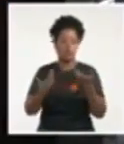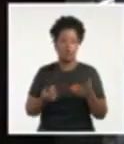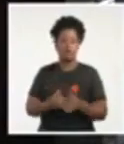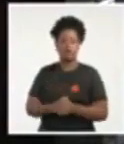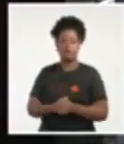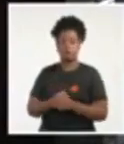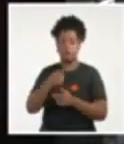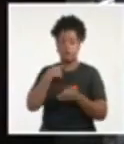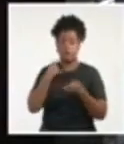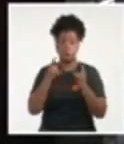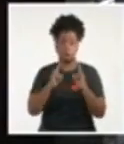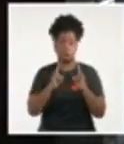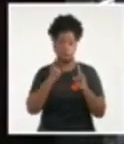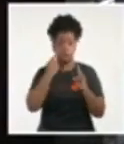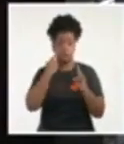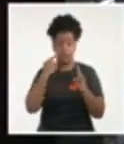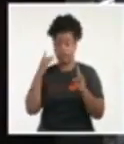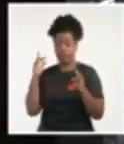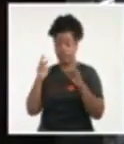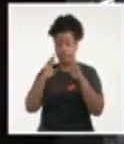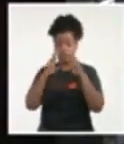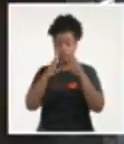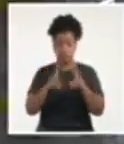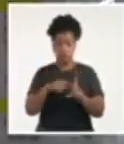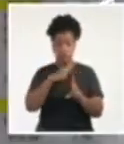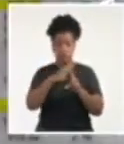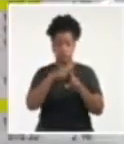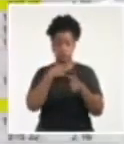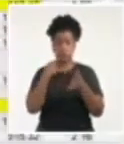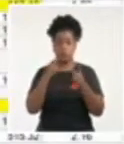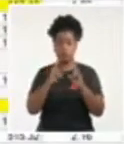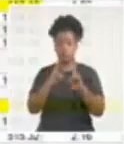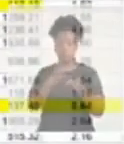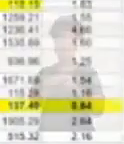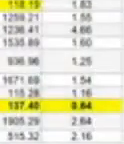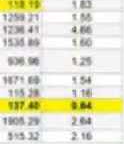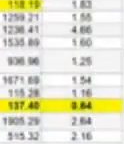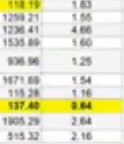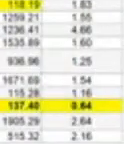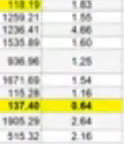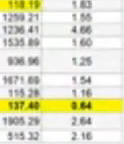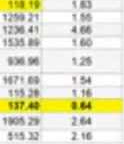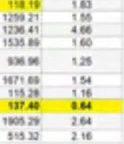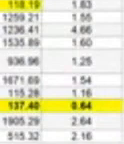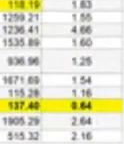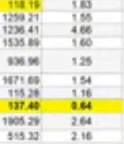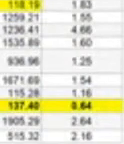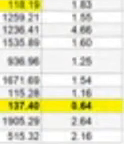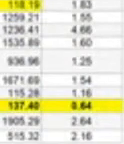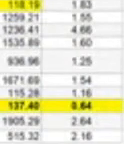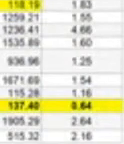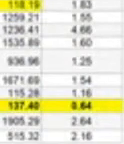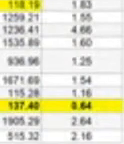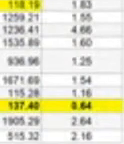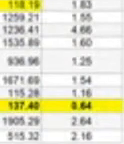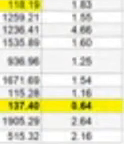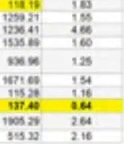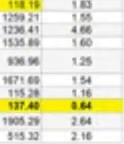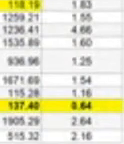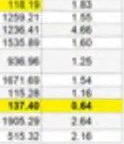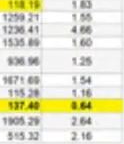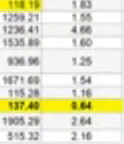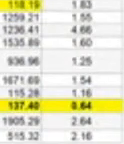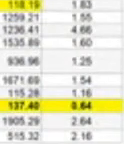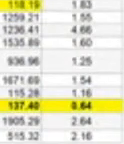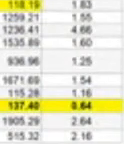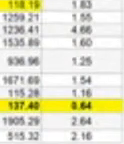muertes, el número de casos, las muertes, la población. Un indicador fundamental, casos por millón de personas. Y ya aquí están